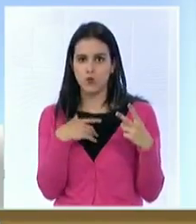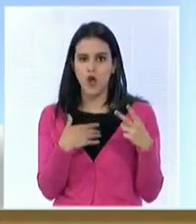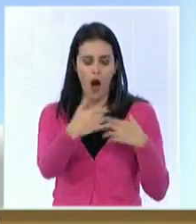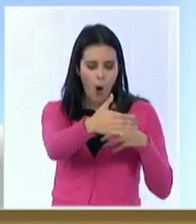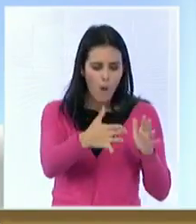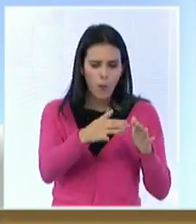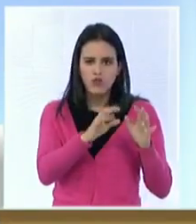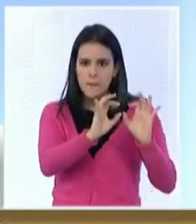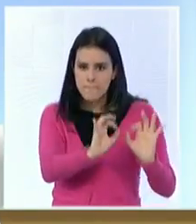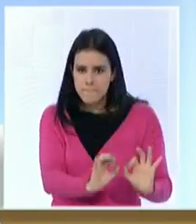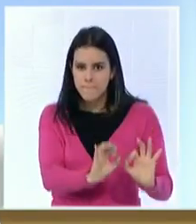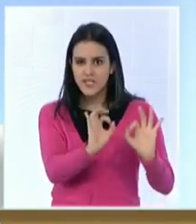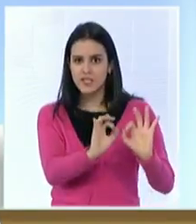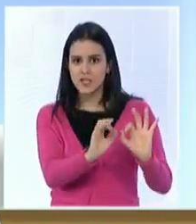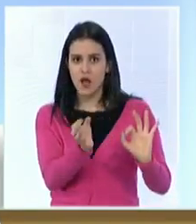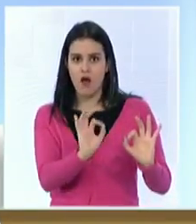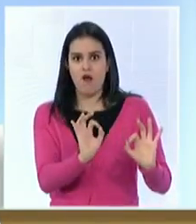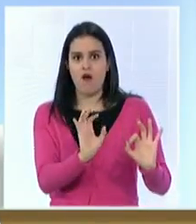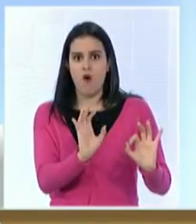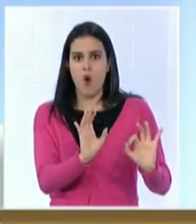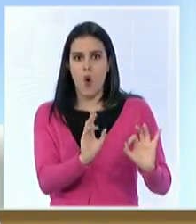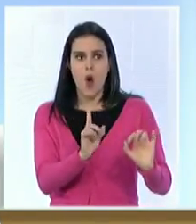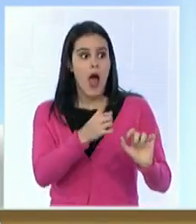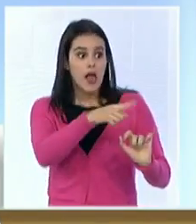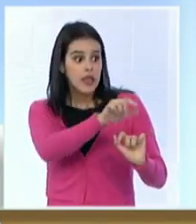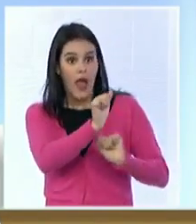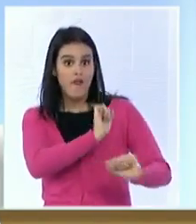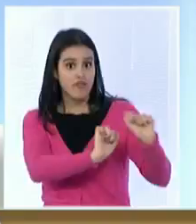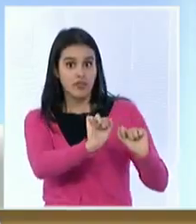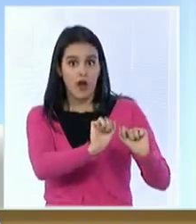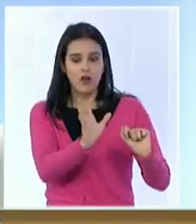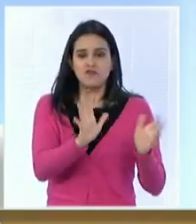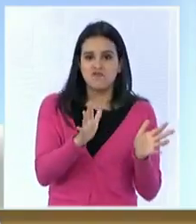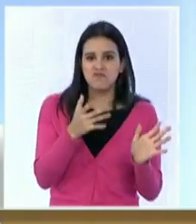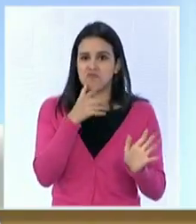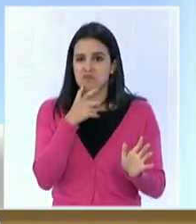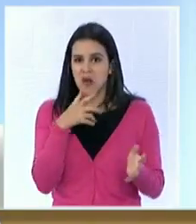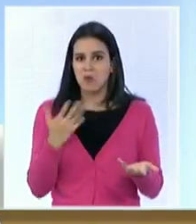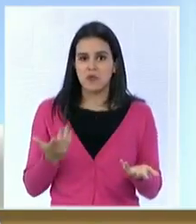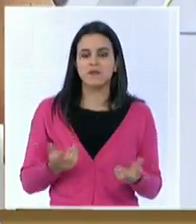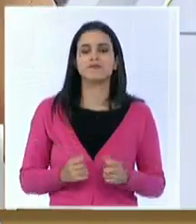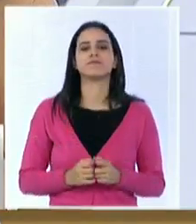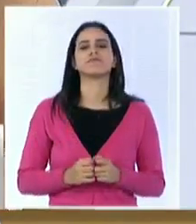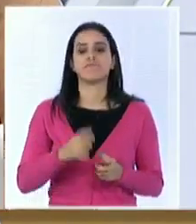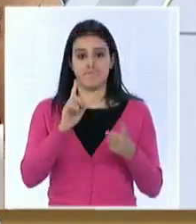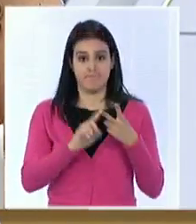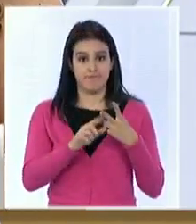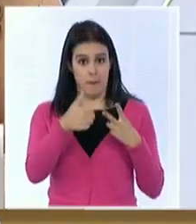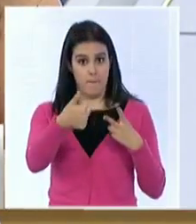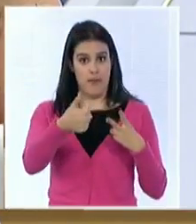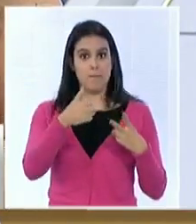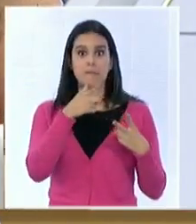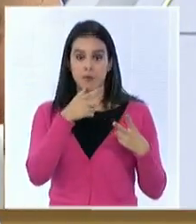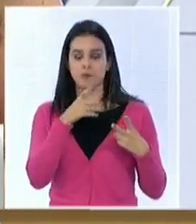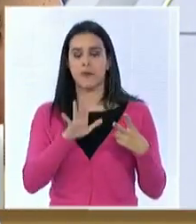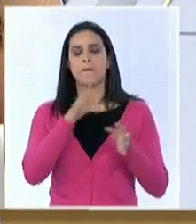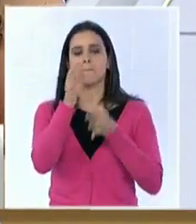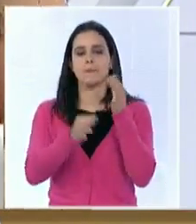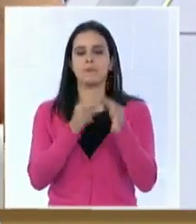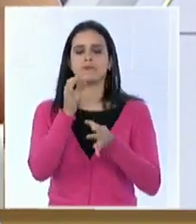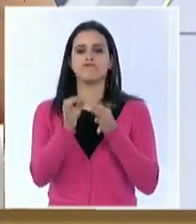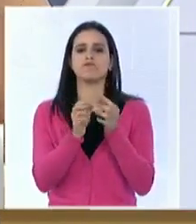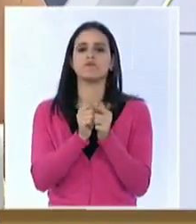los vas a poder congelar, siempre que se apliquen las buenas prácticas al momento de congelar. Con respecto a las buenas prácticas, ya sabemos